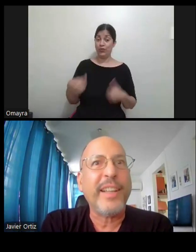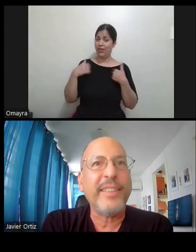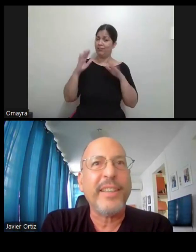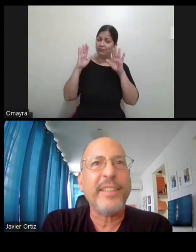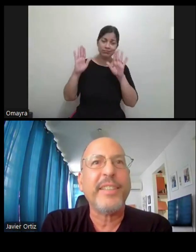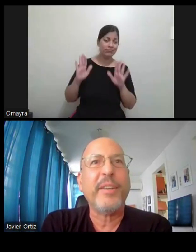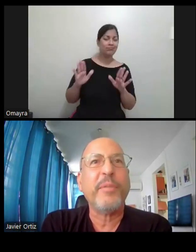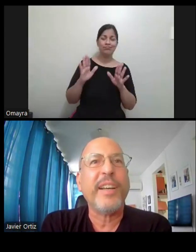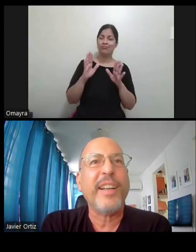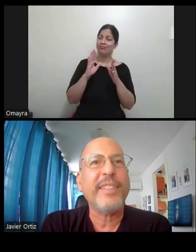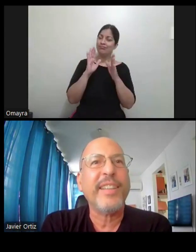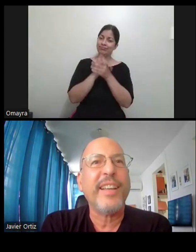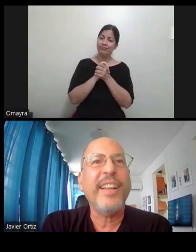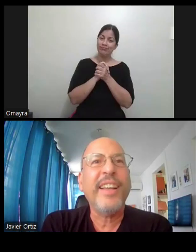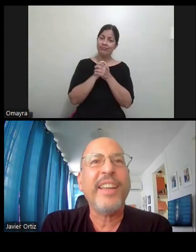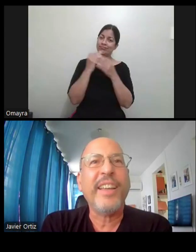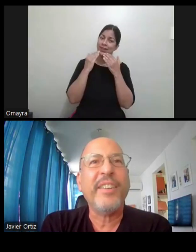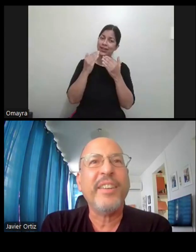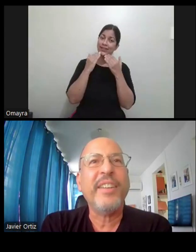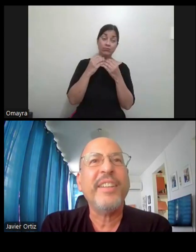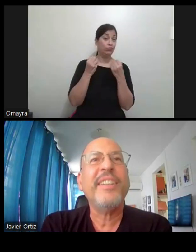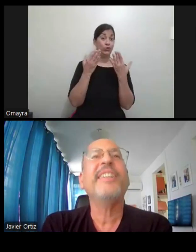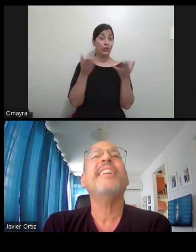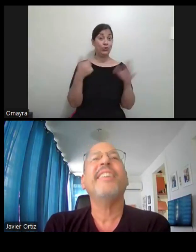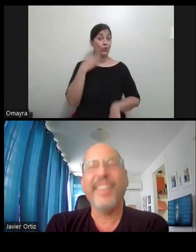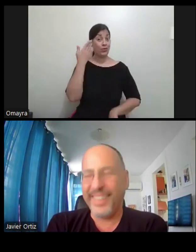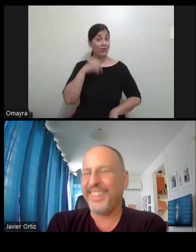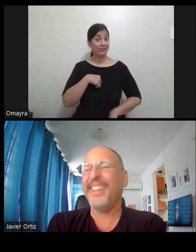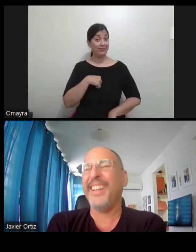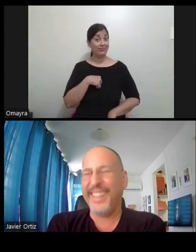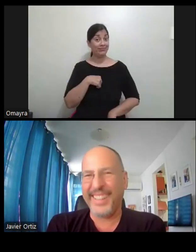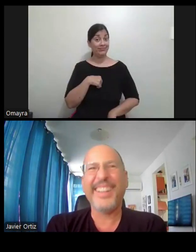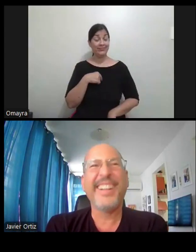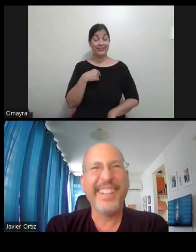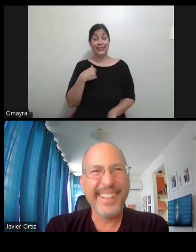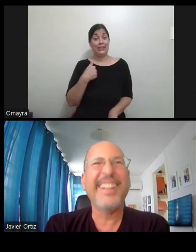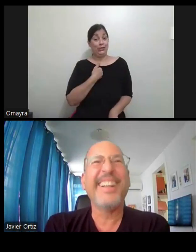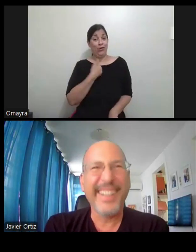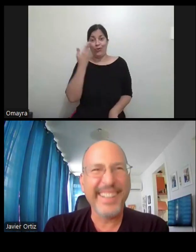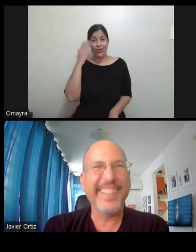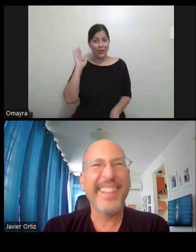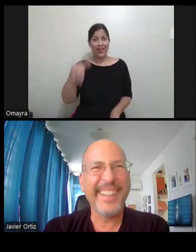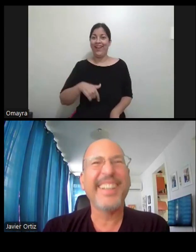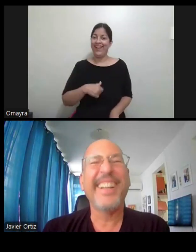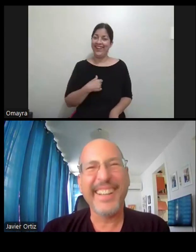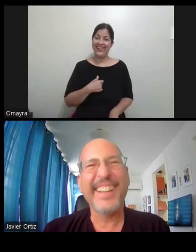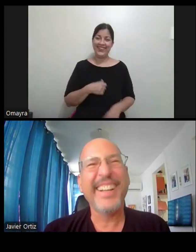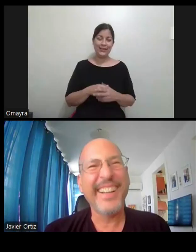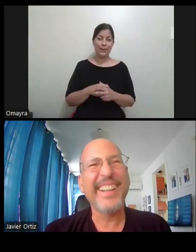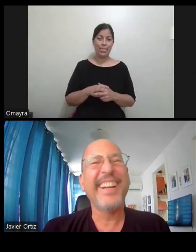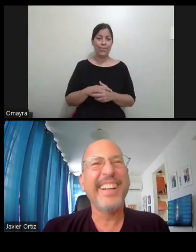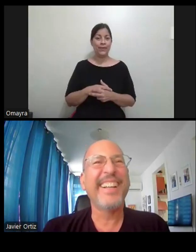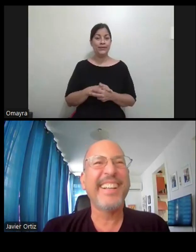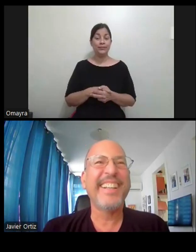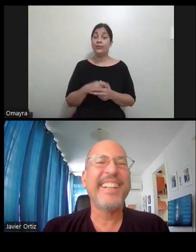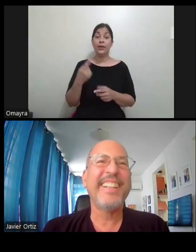fascinante, así que muchas gracias. Hay un montón de cosas que yo no sabía, yo sabía, imagínate tú. Mira, pero en